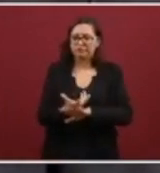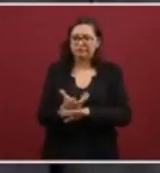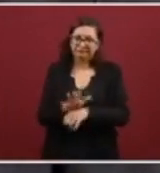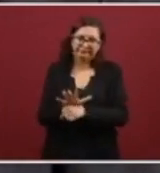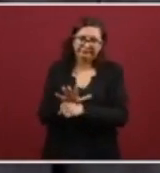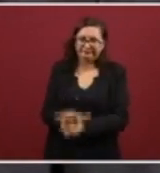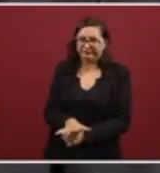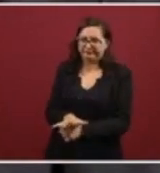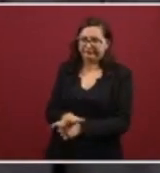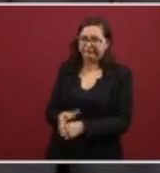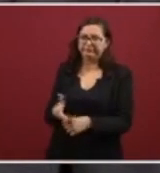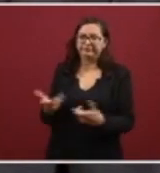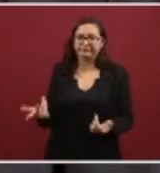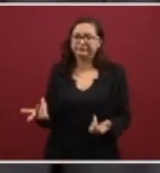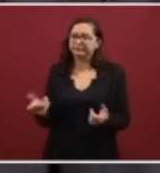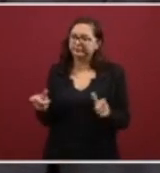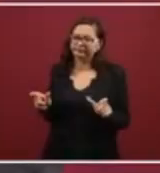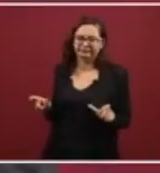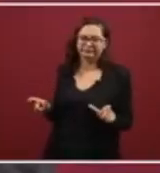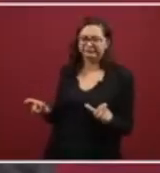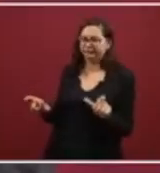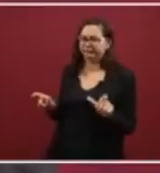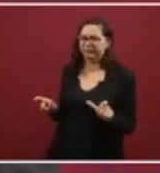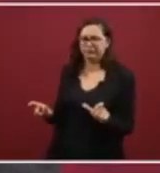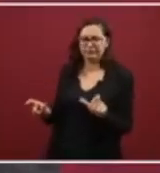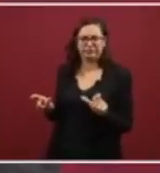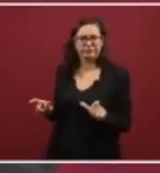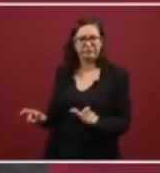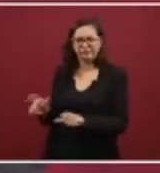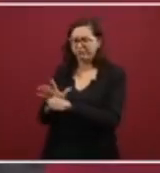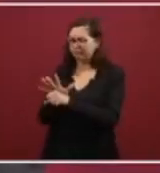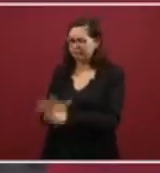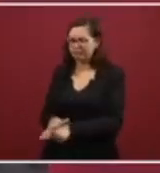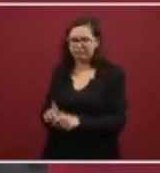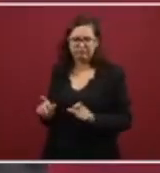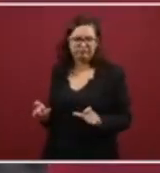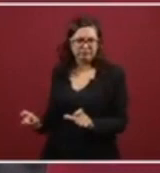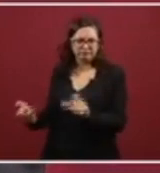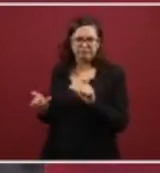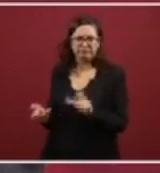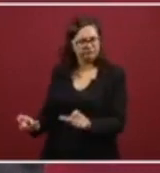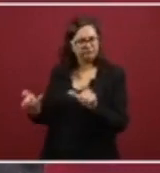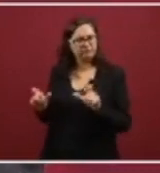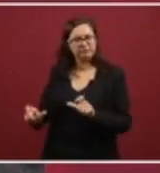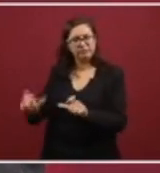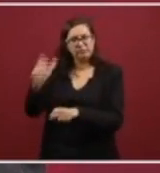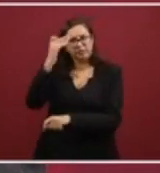presiona. Es decir, te pone el personal a atender otras cosas y entonces los tiempos